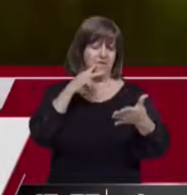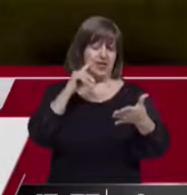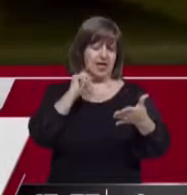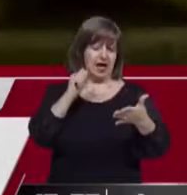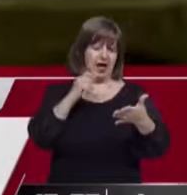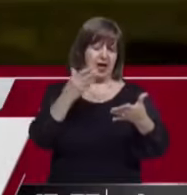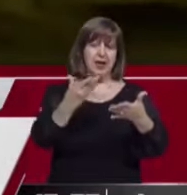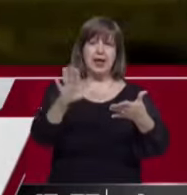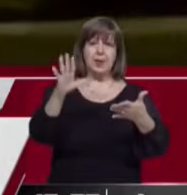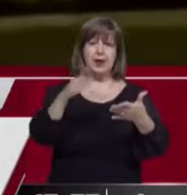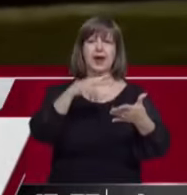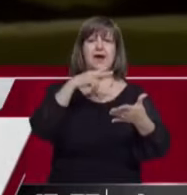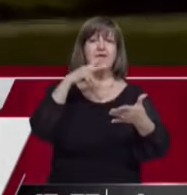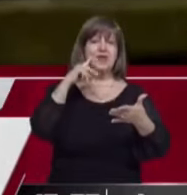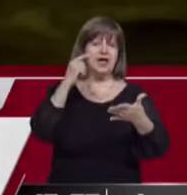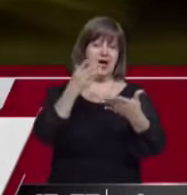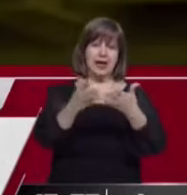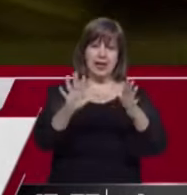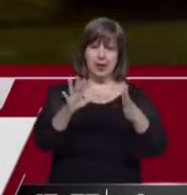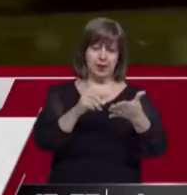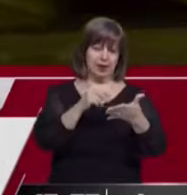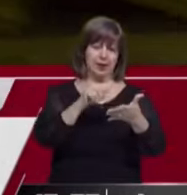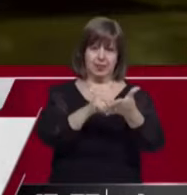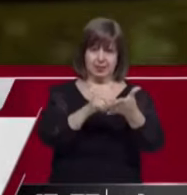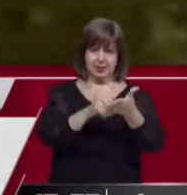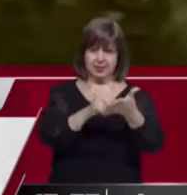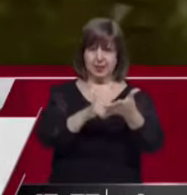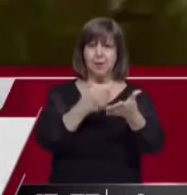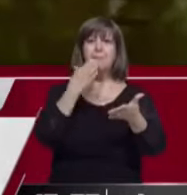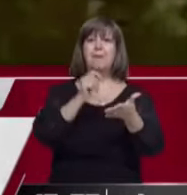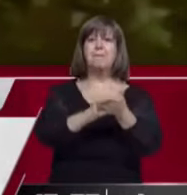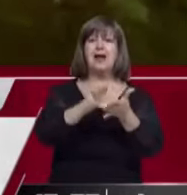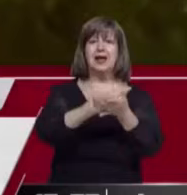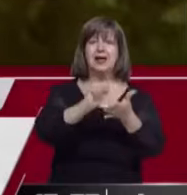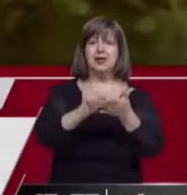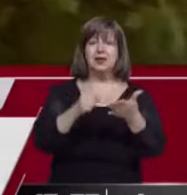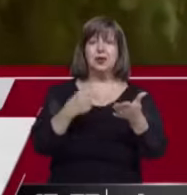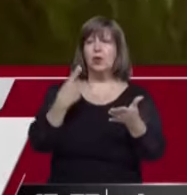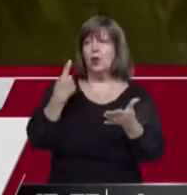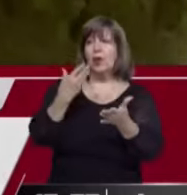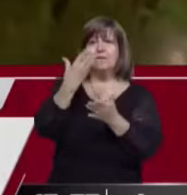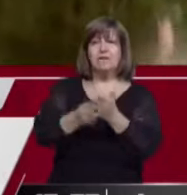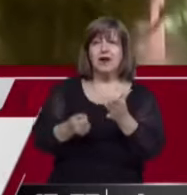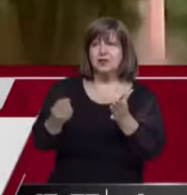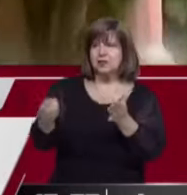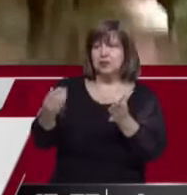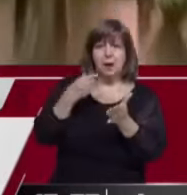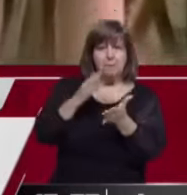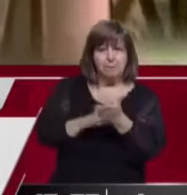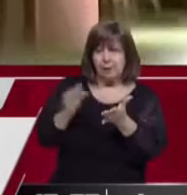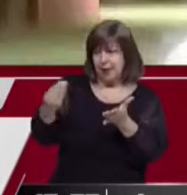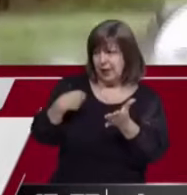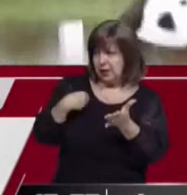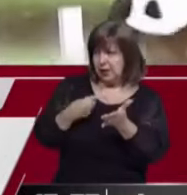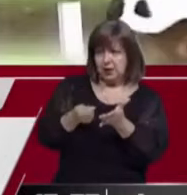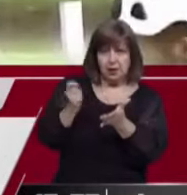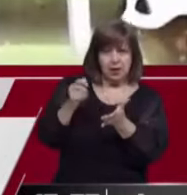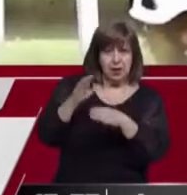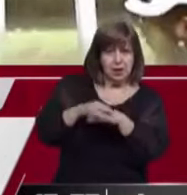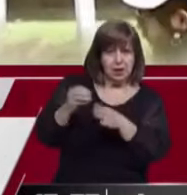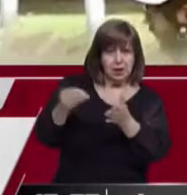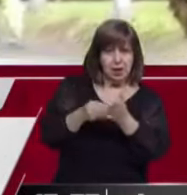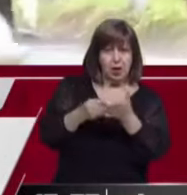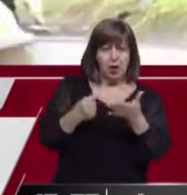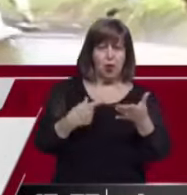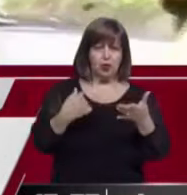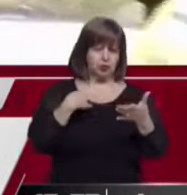literal porque está la vía libre ahora hubo algún error en quien emitió ese parte o hubo